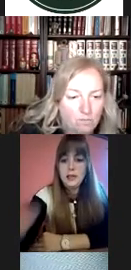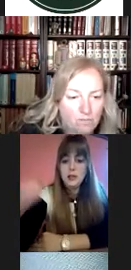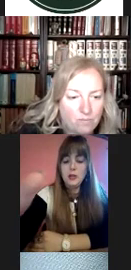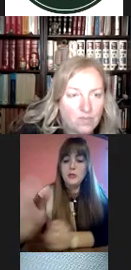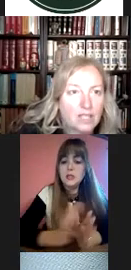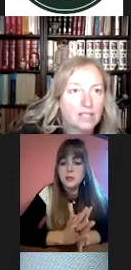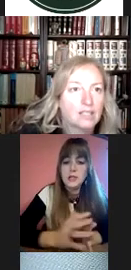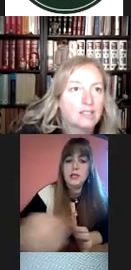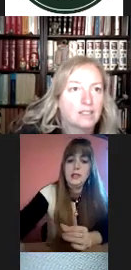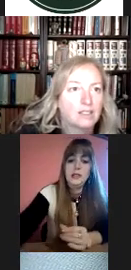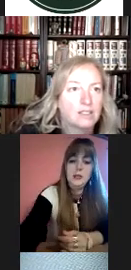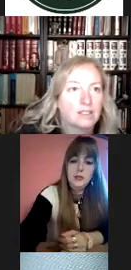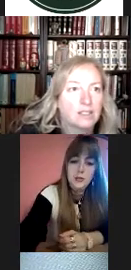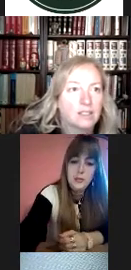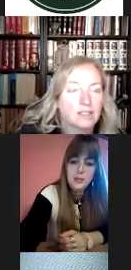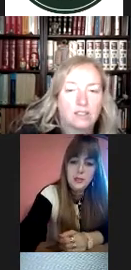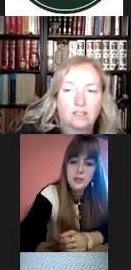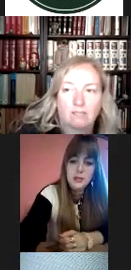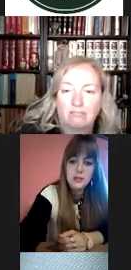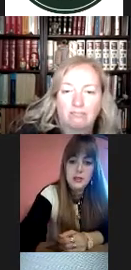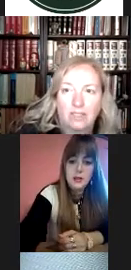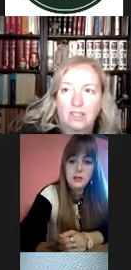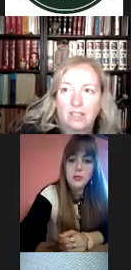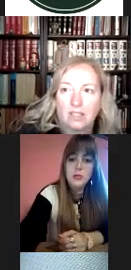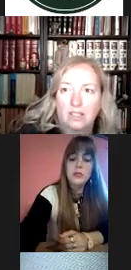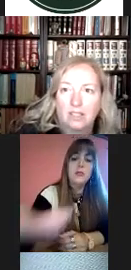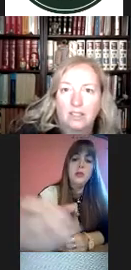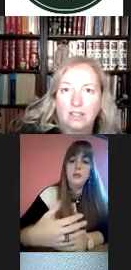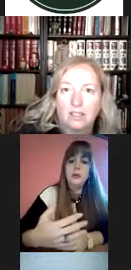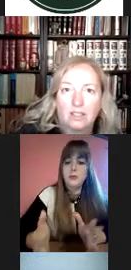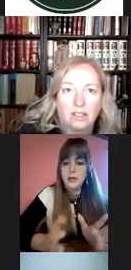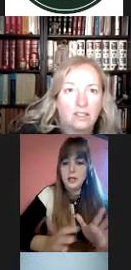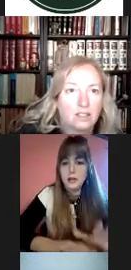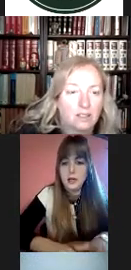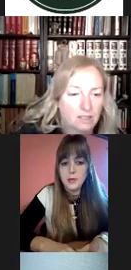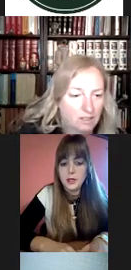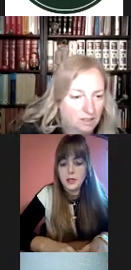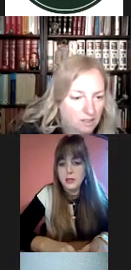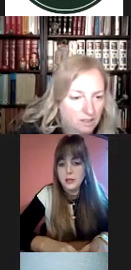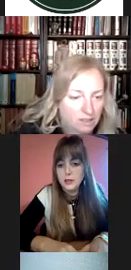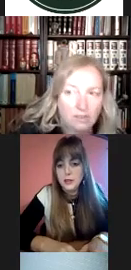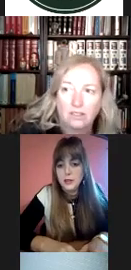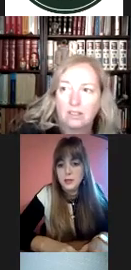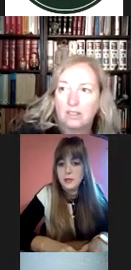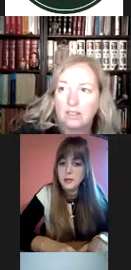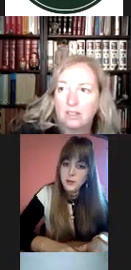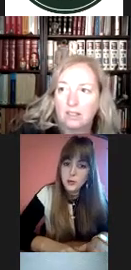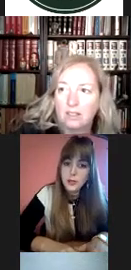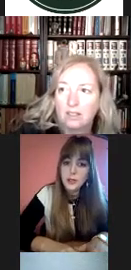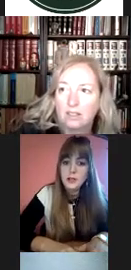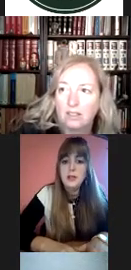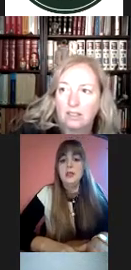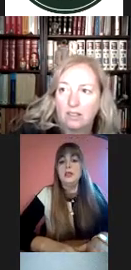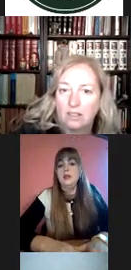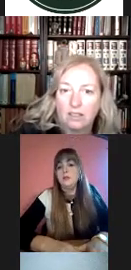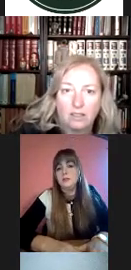Les agradezco muchísimo que hayan estado hoy presentes. Si tienen dudas o demás, lo pueden enviar a la página de PM Fauna